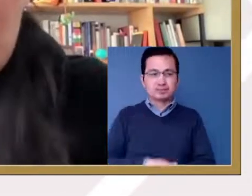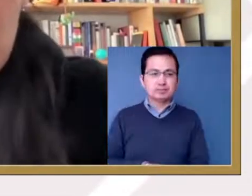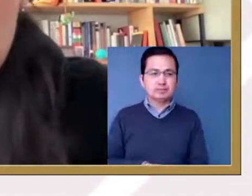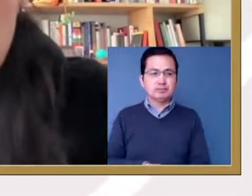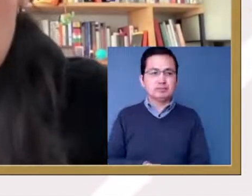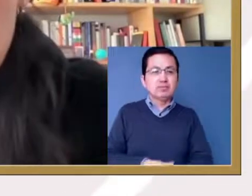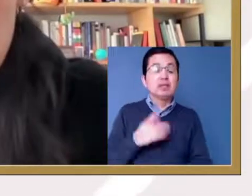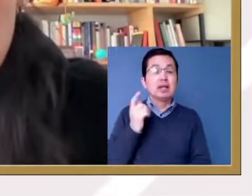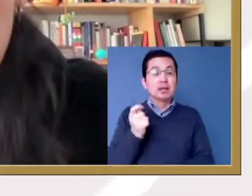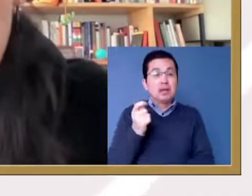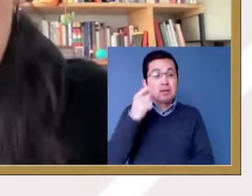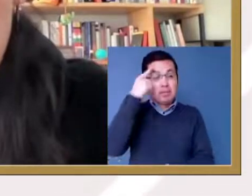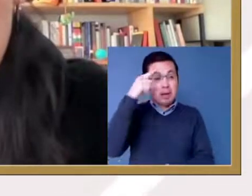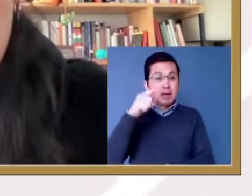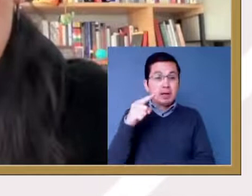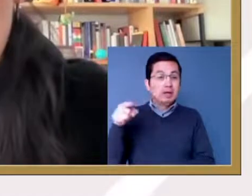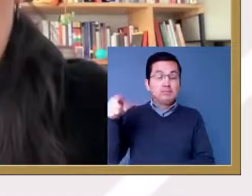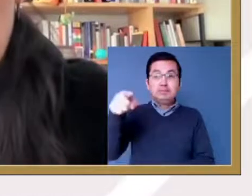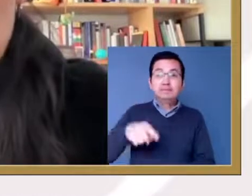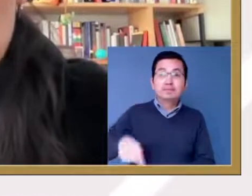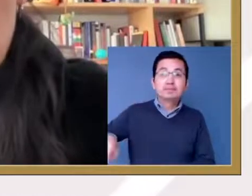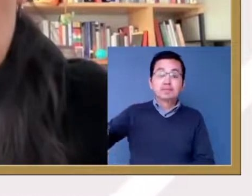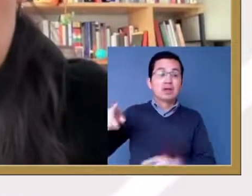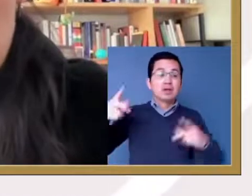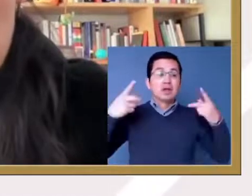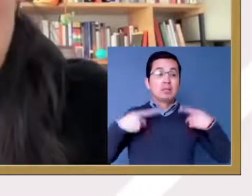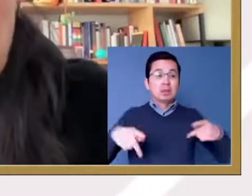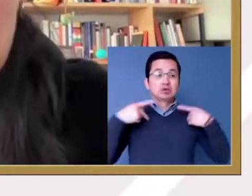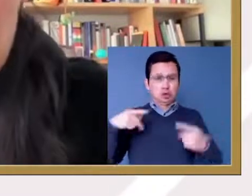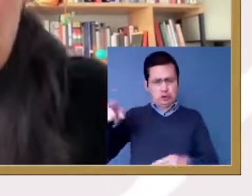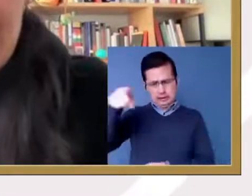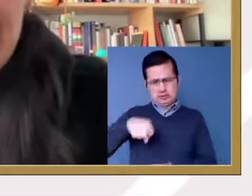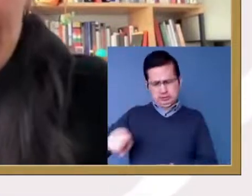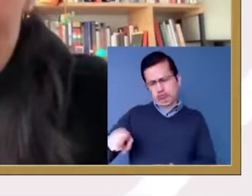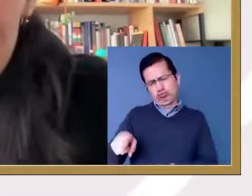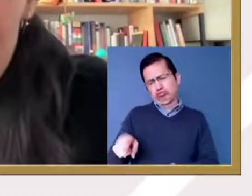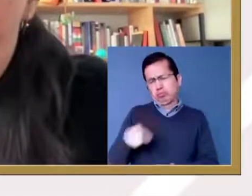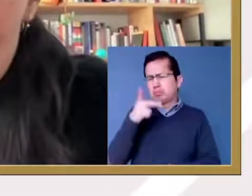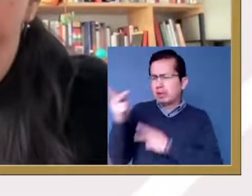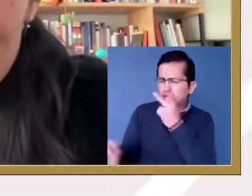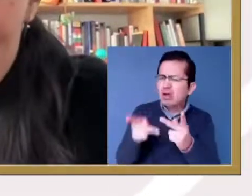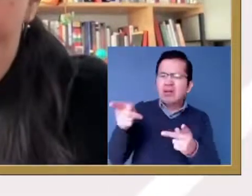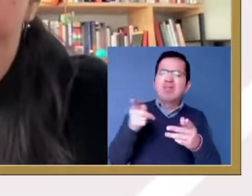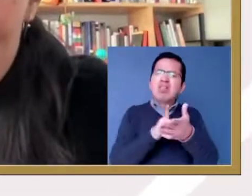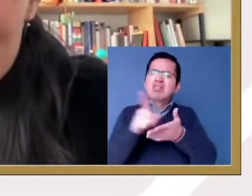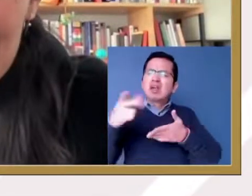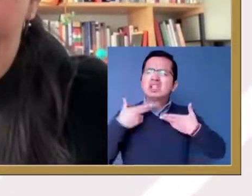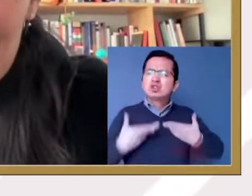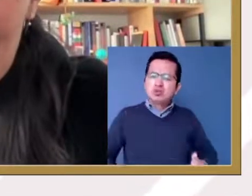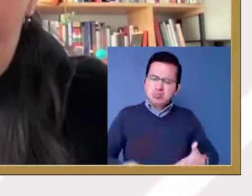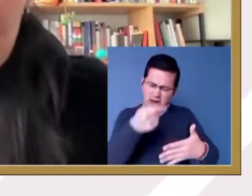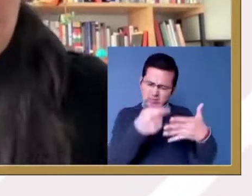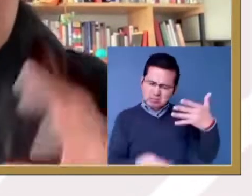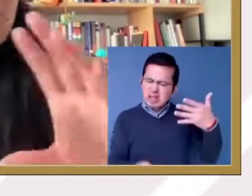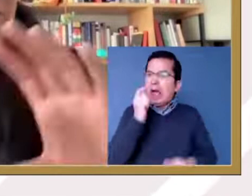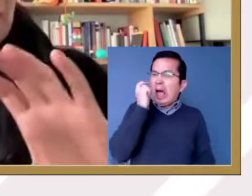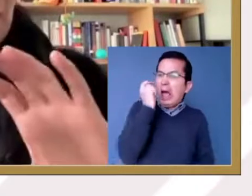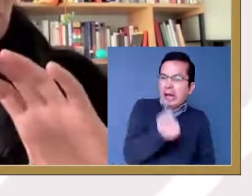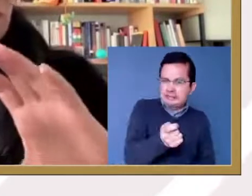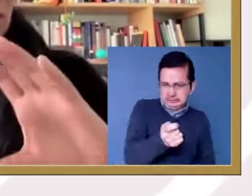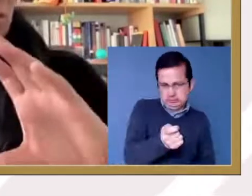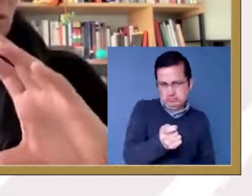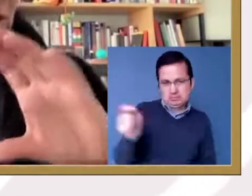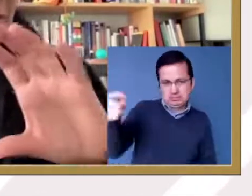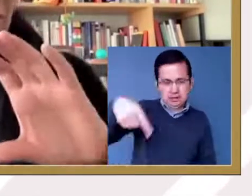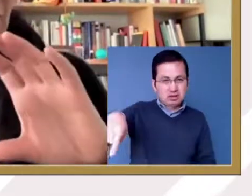la asociación más básica o sea, con qué asocia los derechos humanos, ¿no? Y entonces, esta idea que es